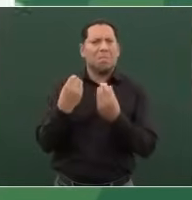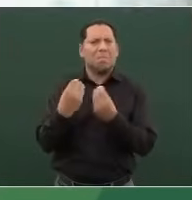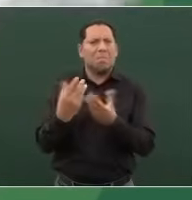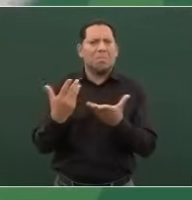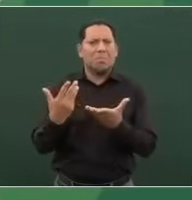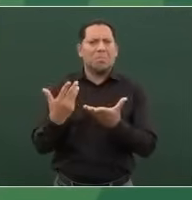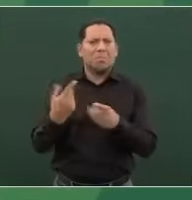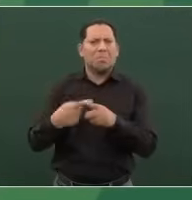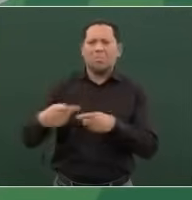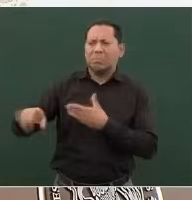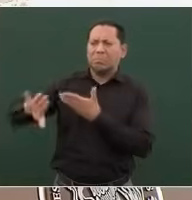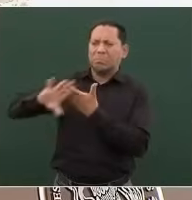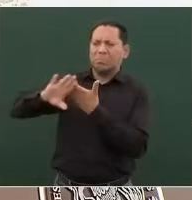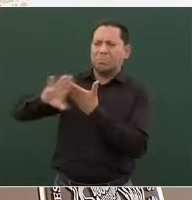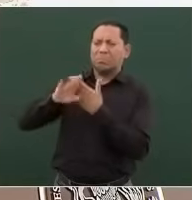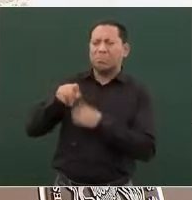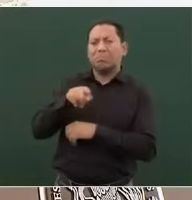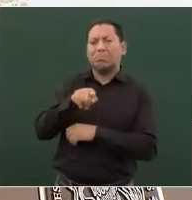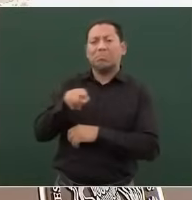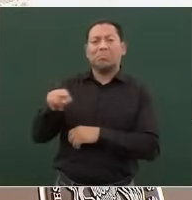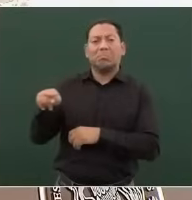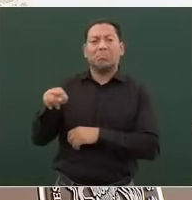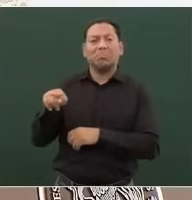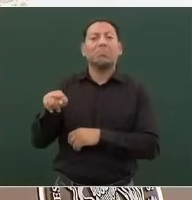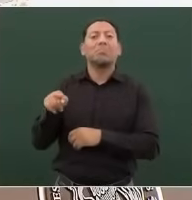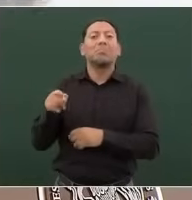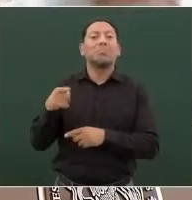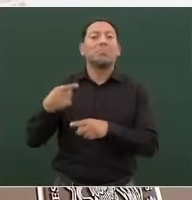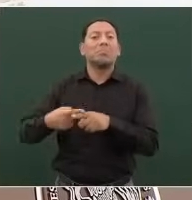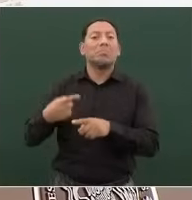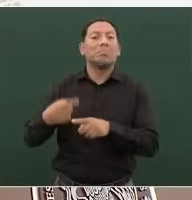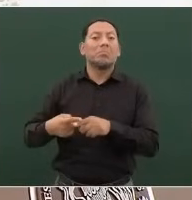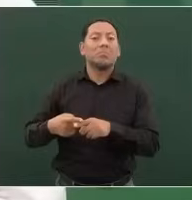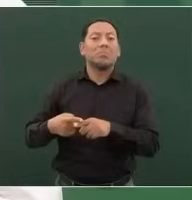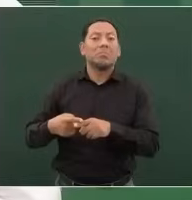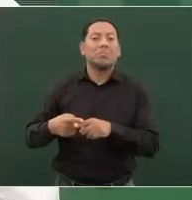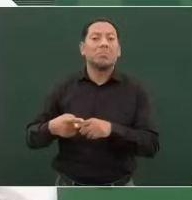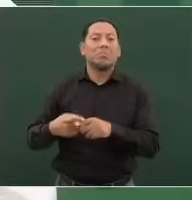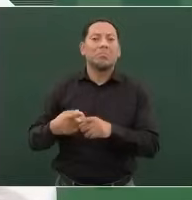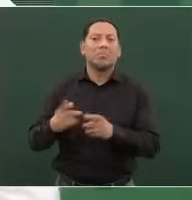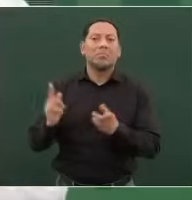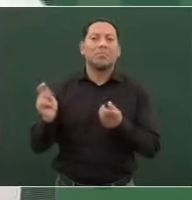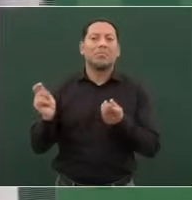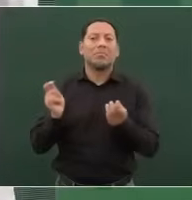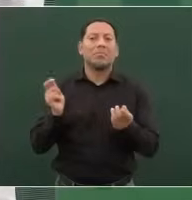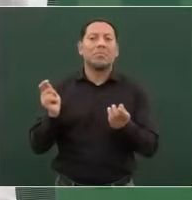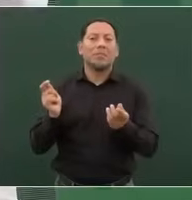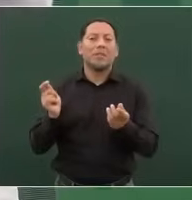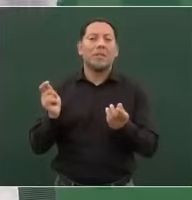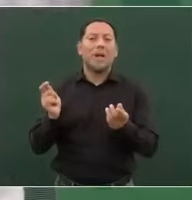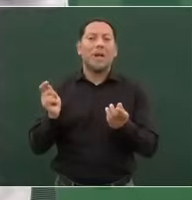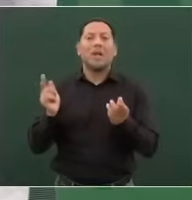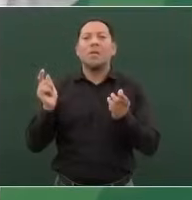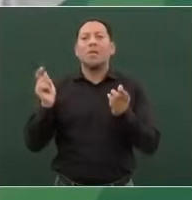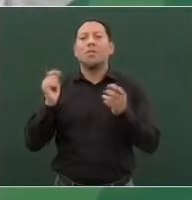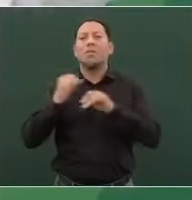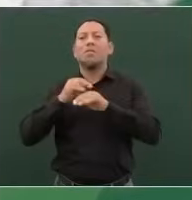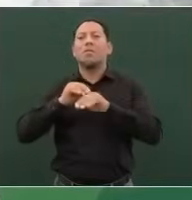por los que manejan los medios de manipulación. Me refiero a los de arriba, no